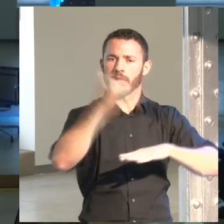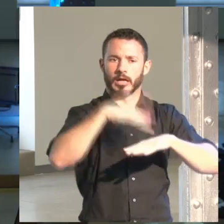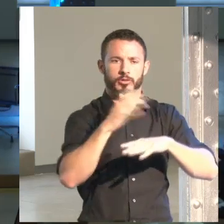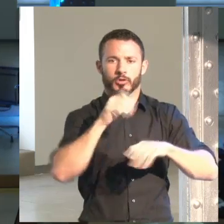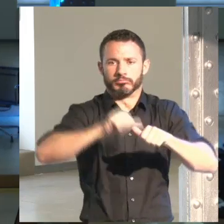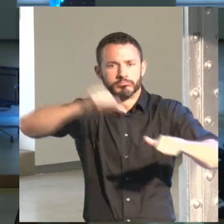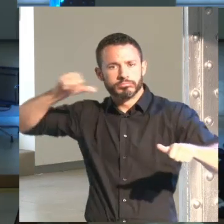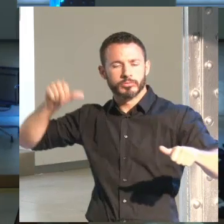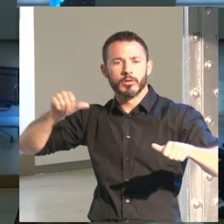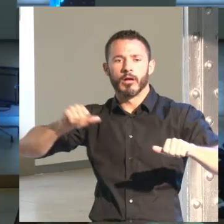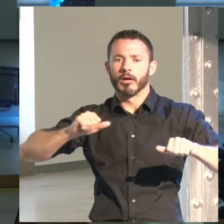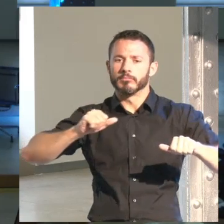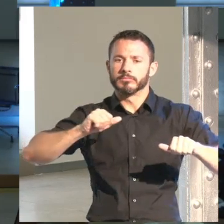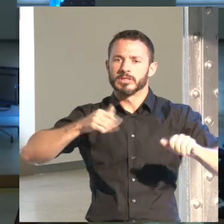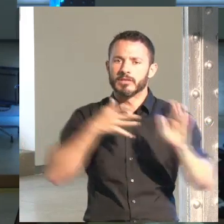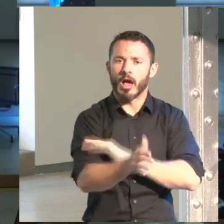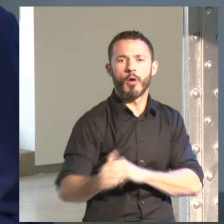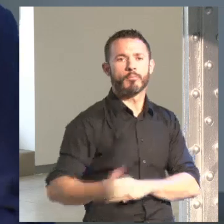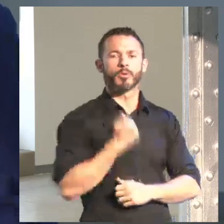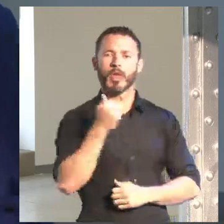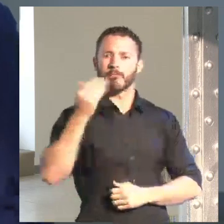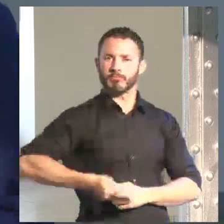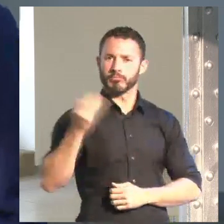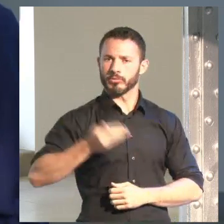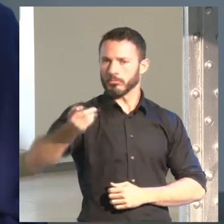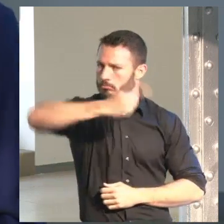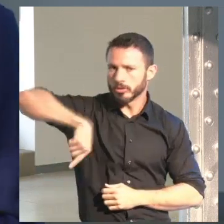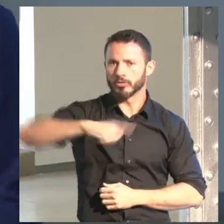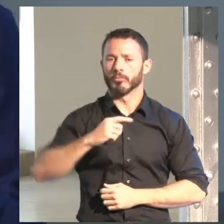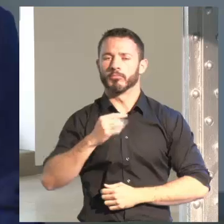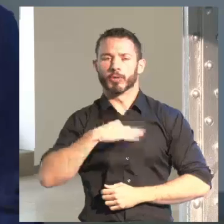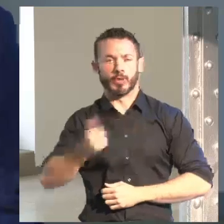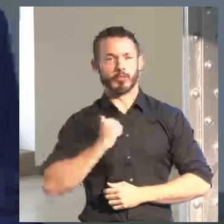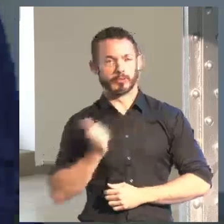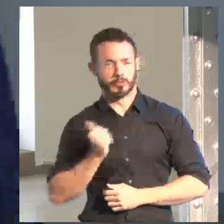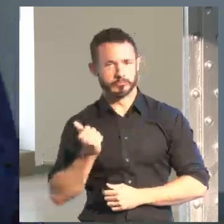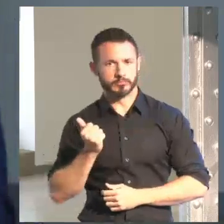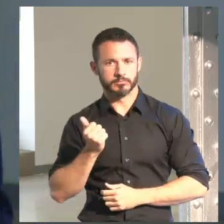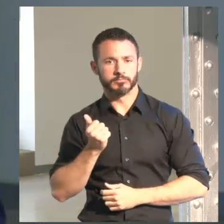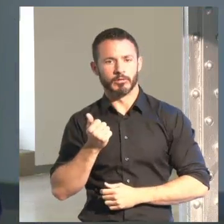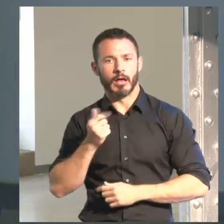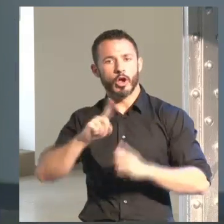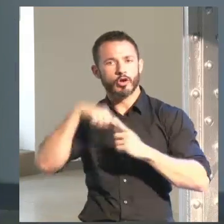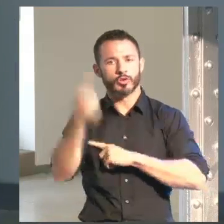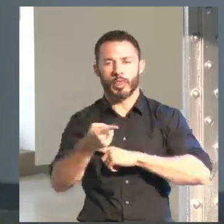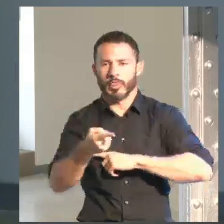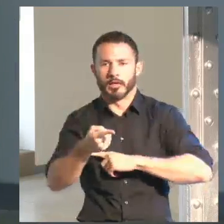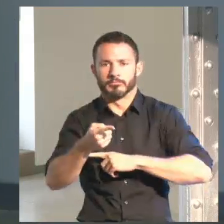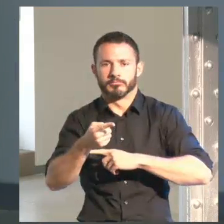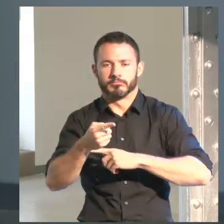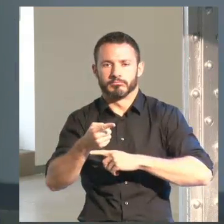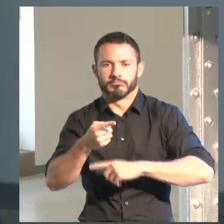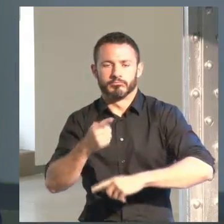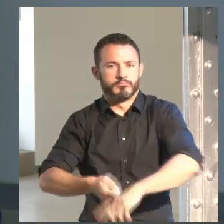historia, van a ser una gran oportunidad para todos. Lo que sí va a tener es consecuencias radicales en